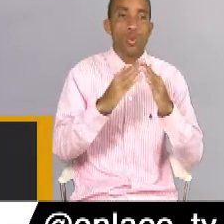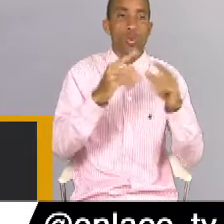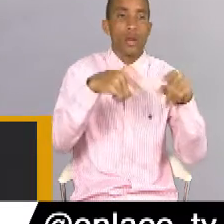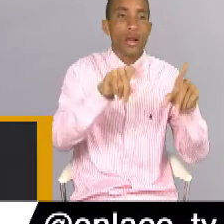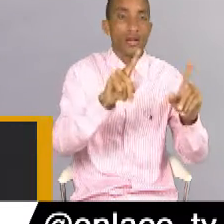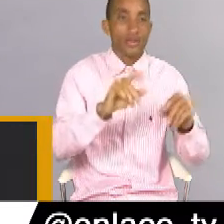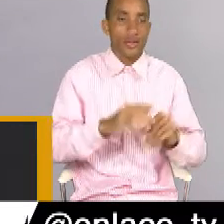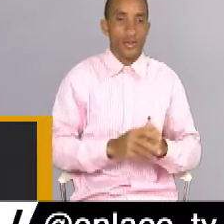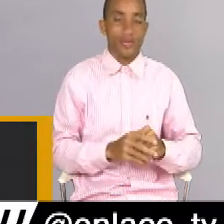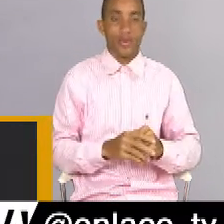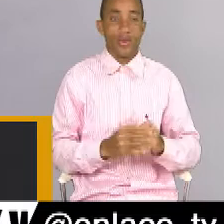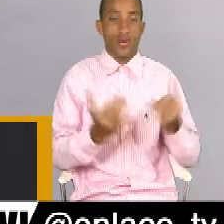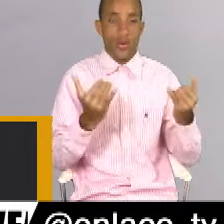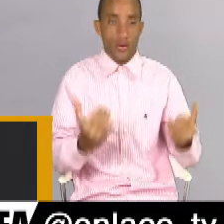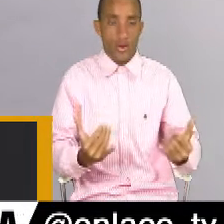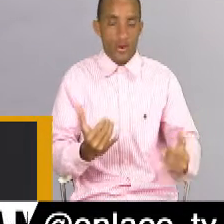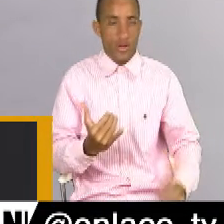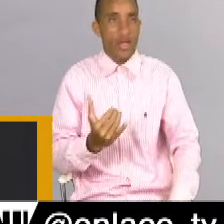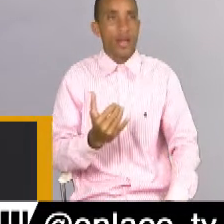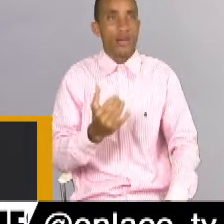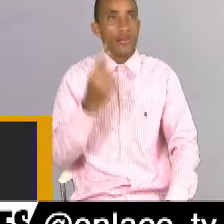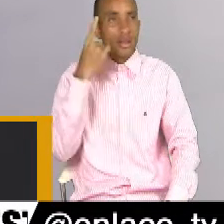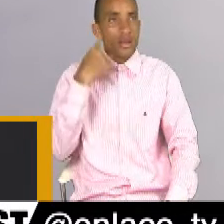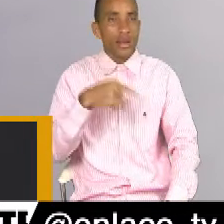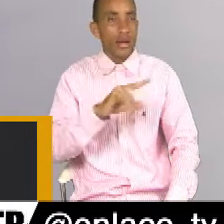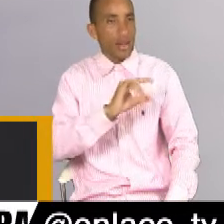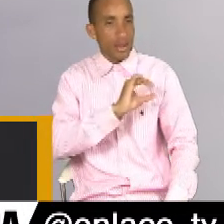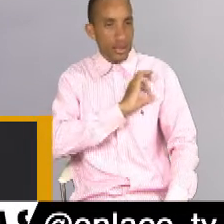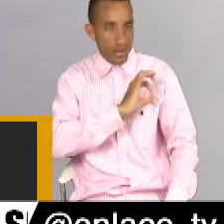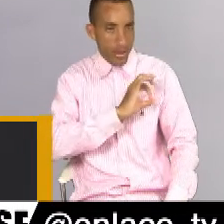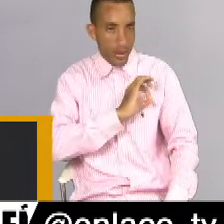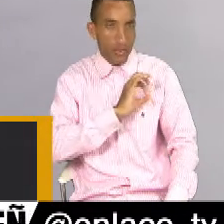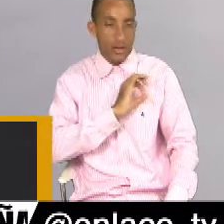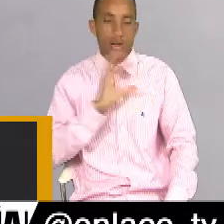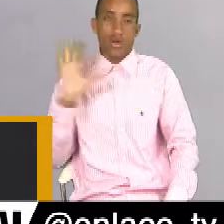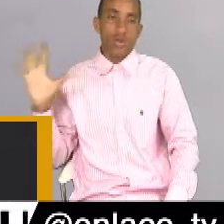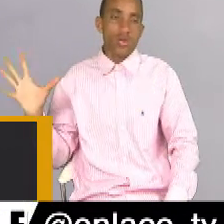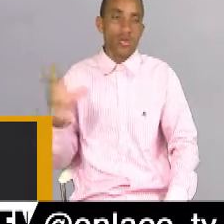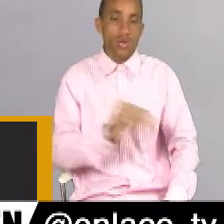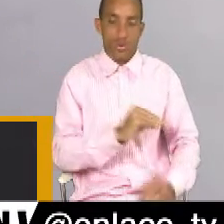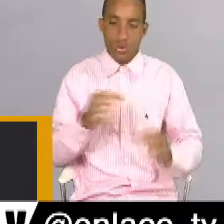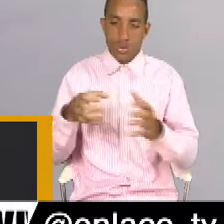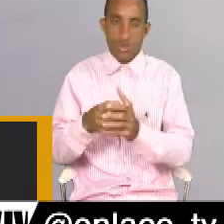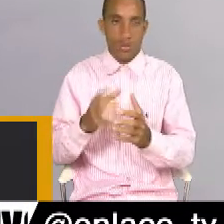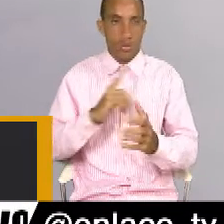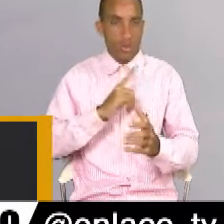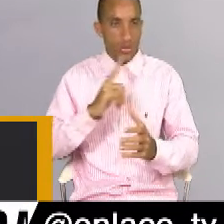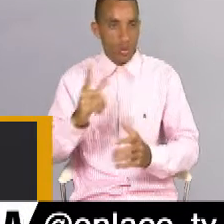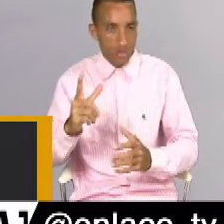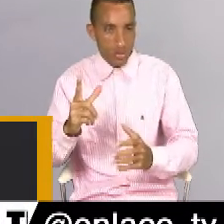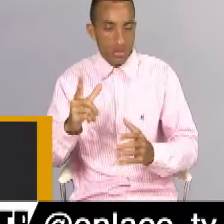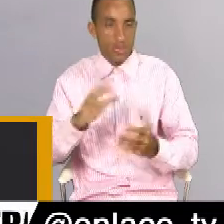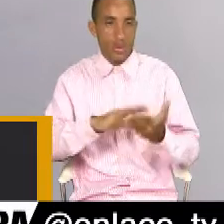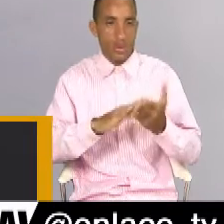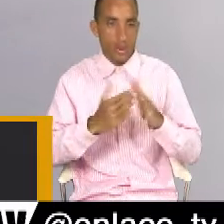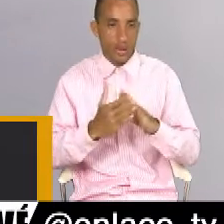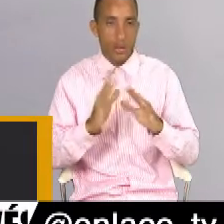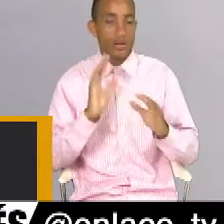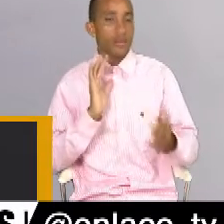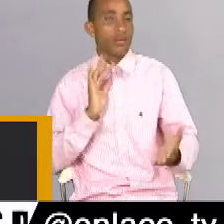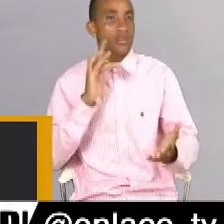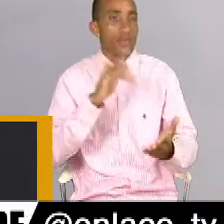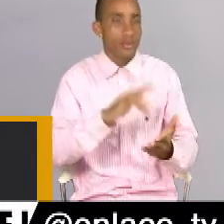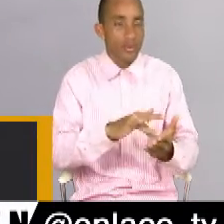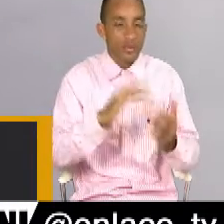este día sábado, junto con la acción comunal, con comuneros, con diferentes actores del sector, en esta estrategia de